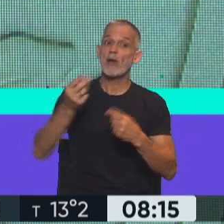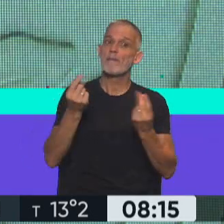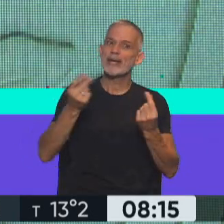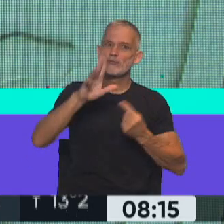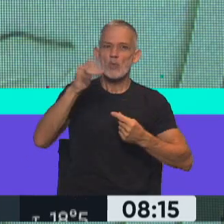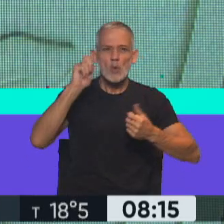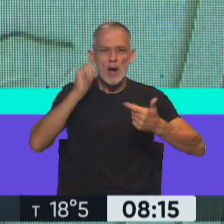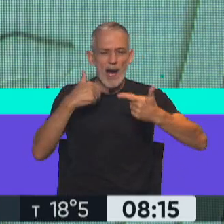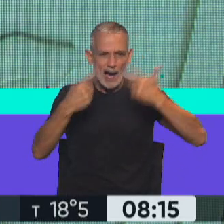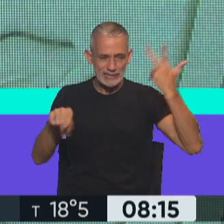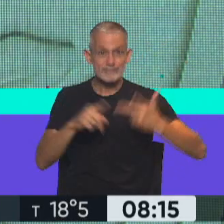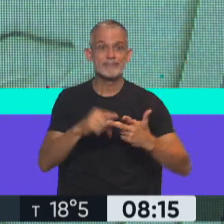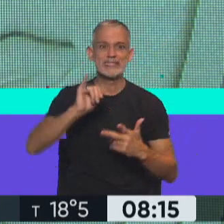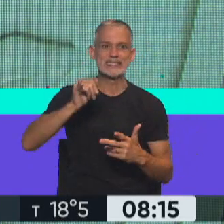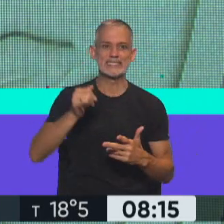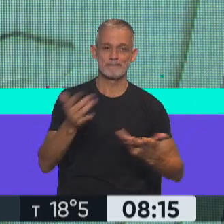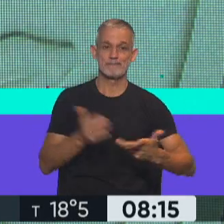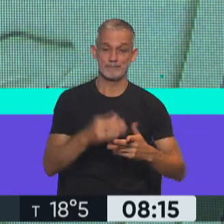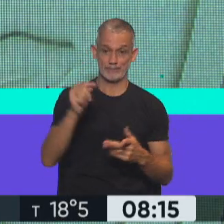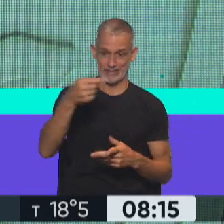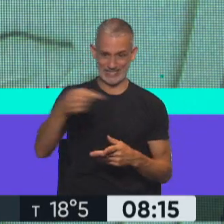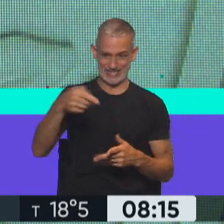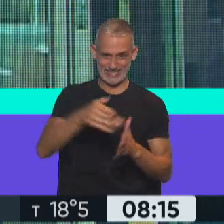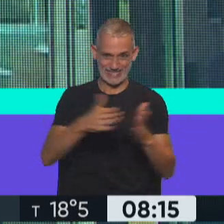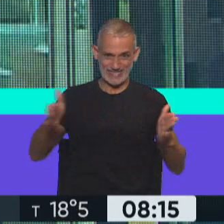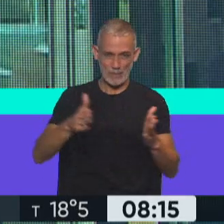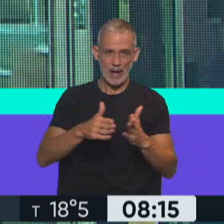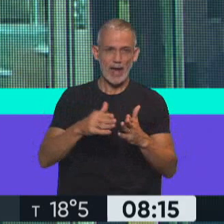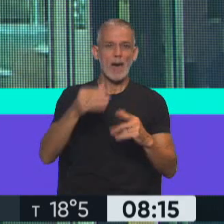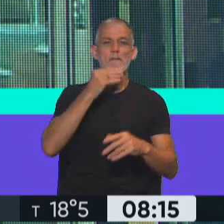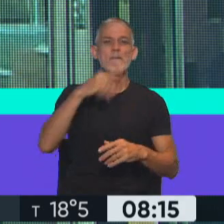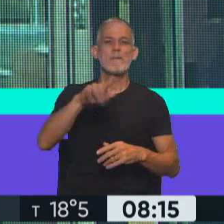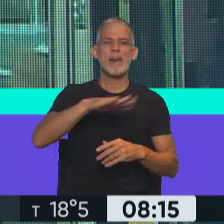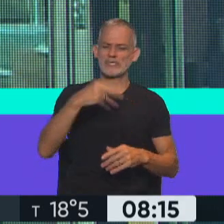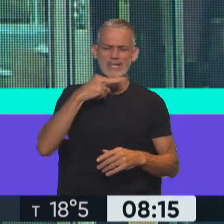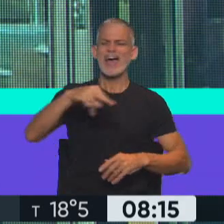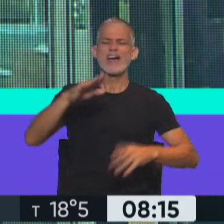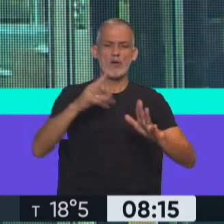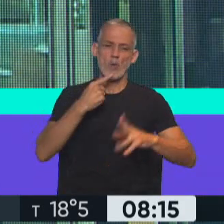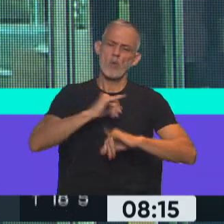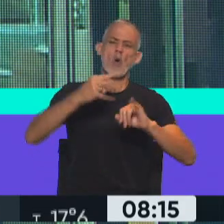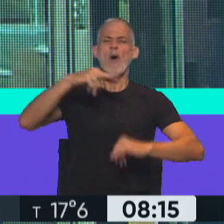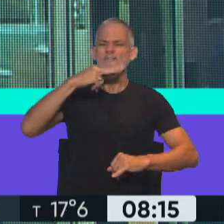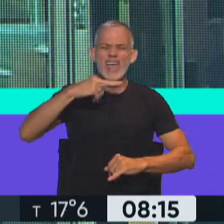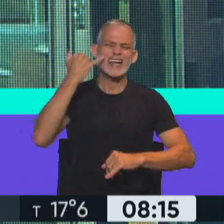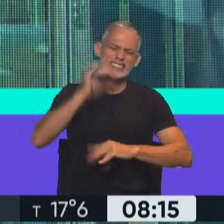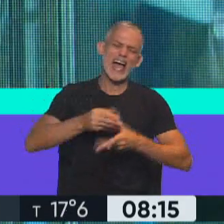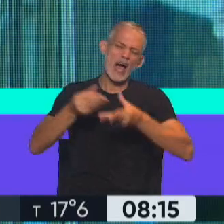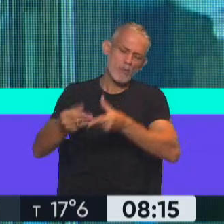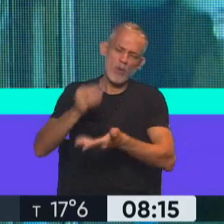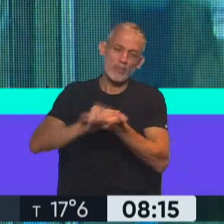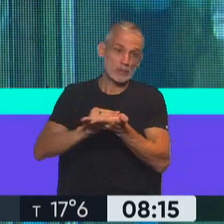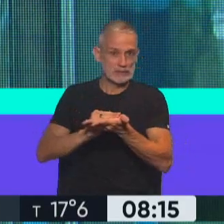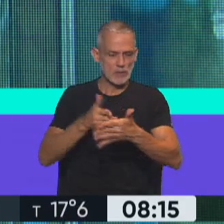Así es, sí, tal como decía Fer, a principio de esta semana, el entorno de Sergio Massa te decían, el viernes el acuerdo está acá. ¿Qué es lo que